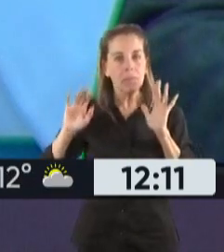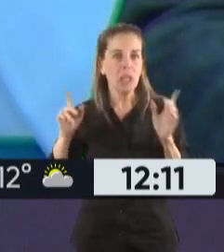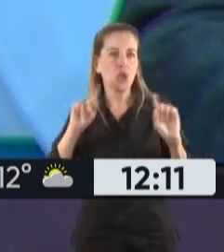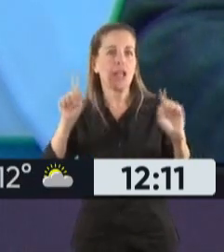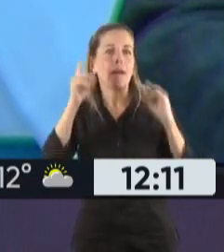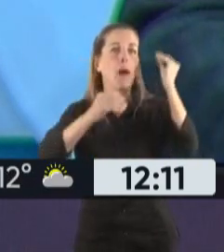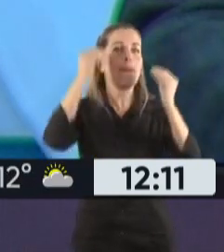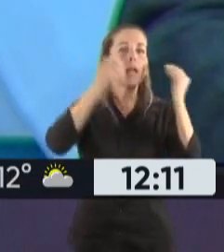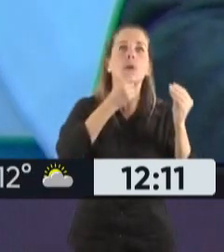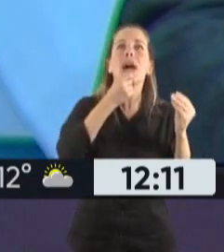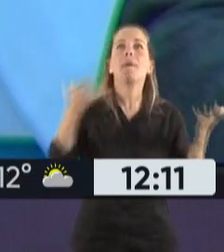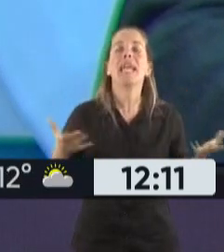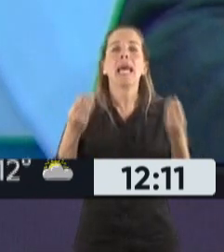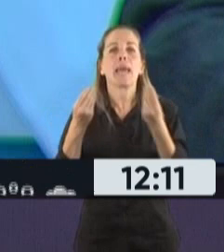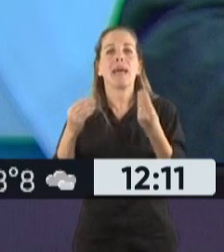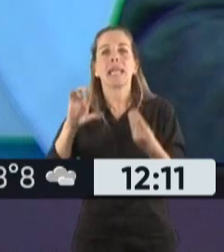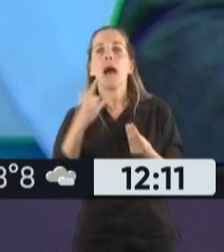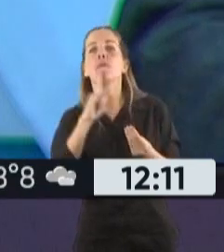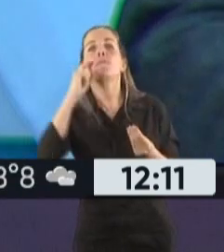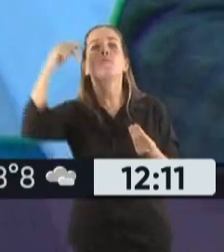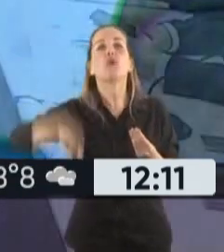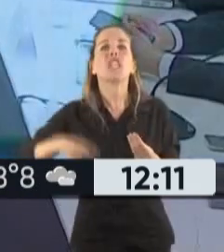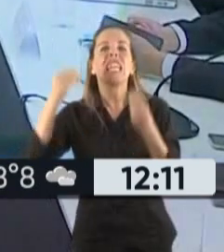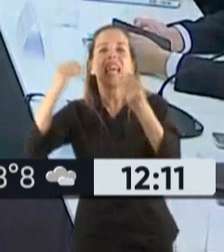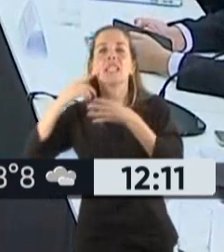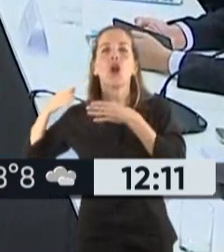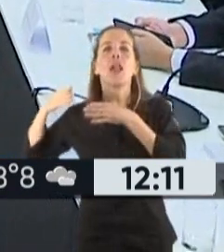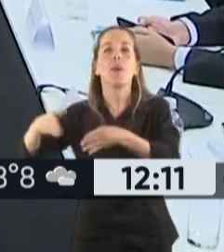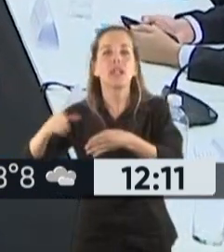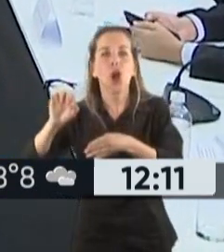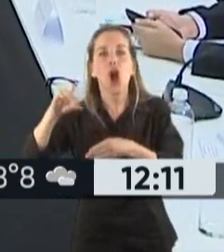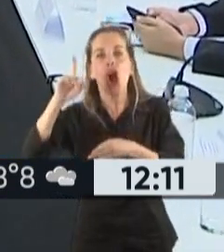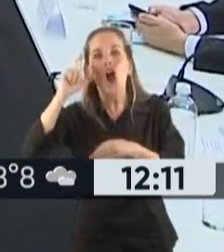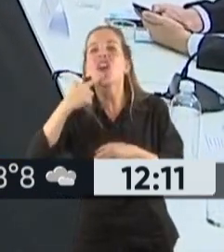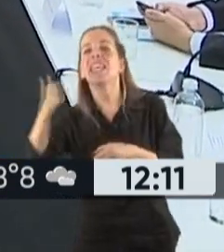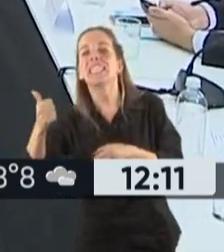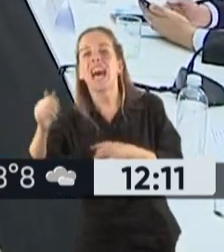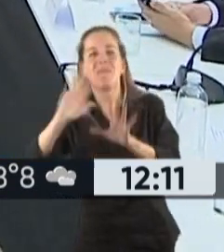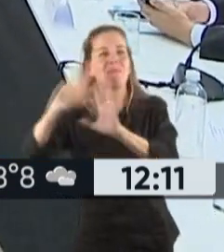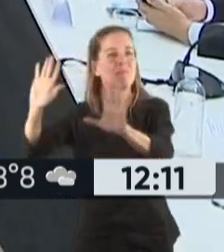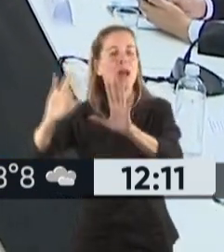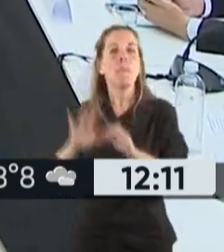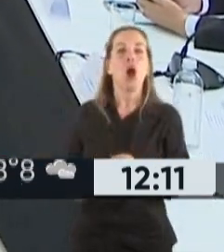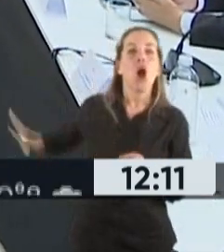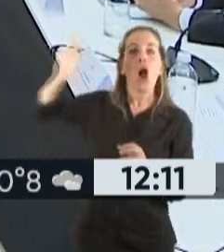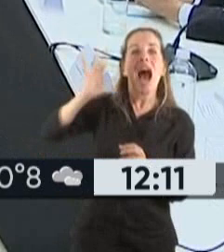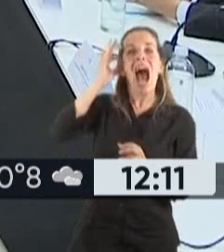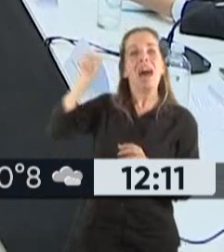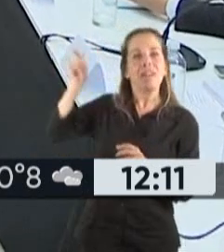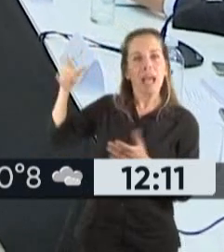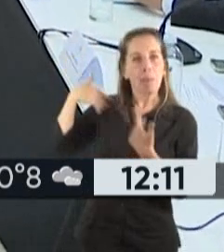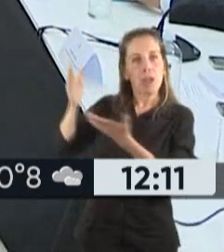Putin cierra o no el puerto de Odessa, porque los africanos podrían producir su propio